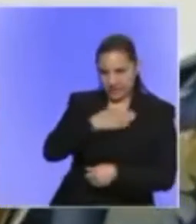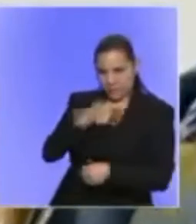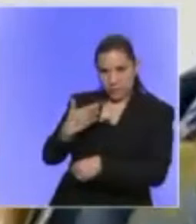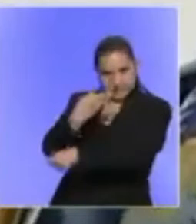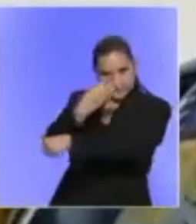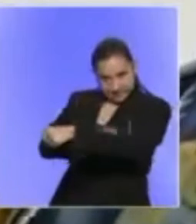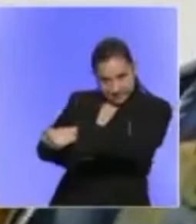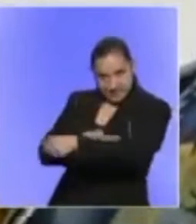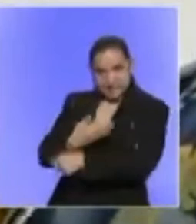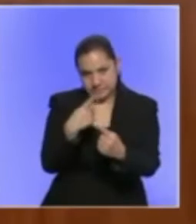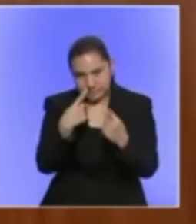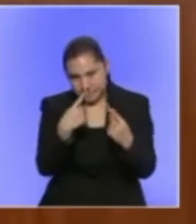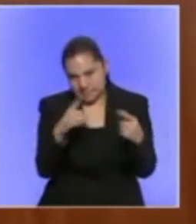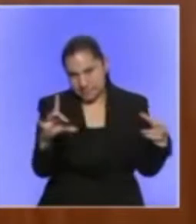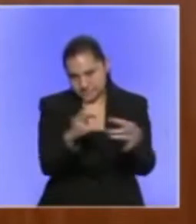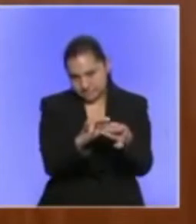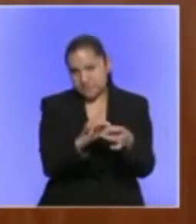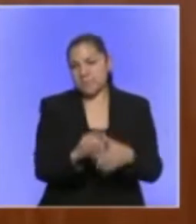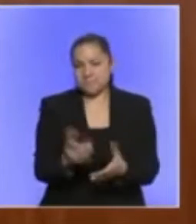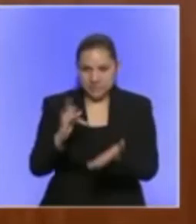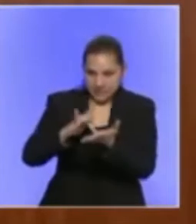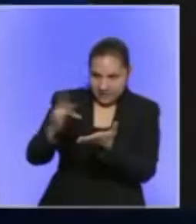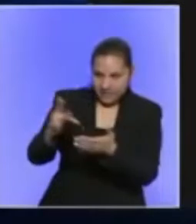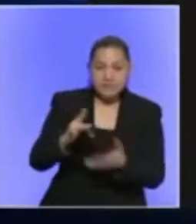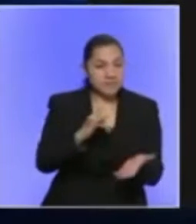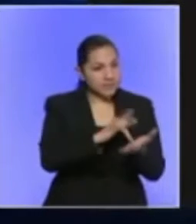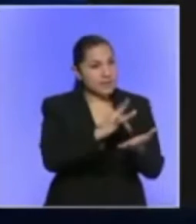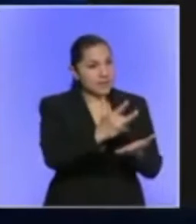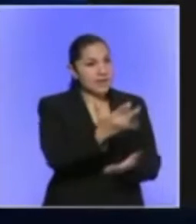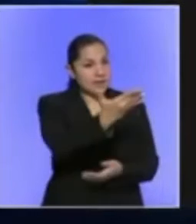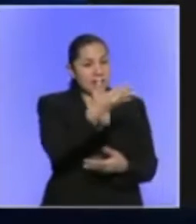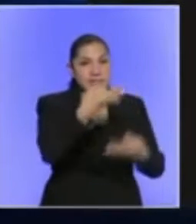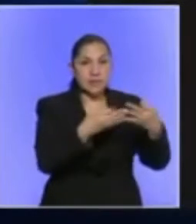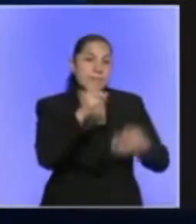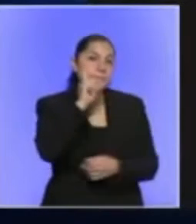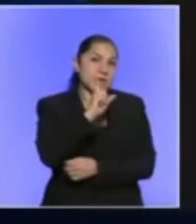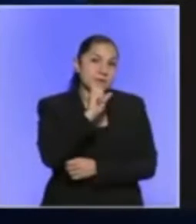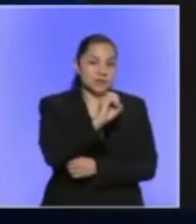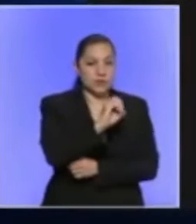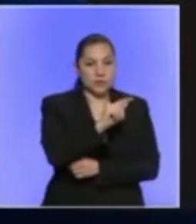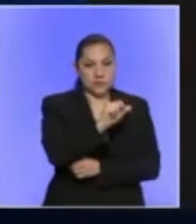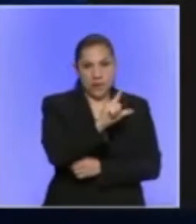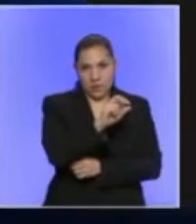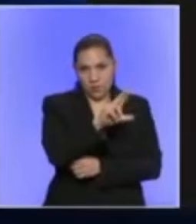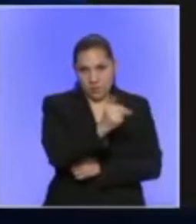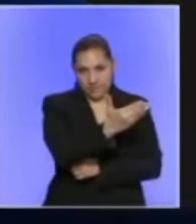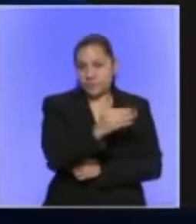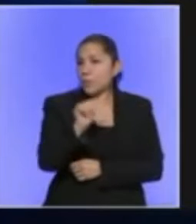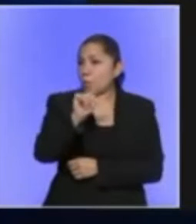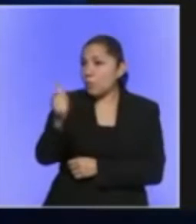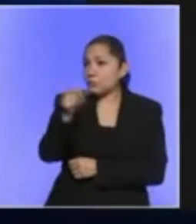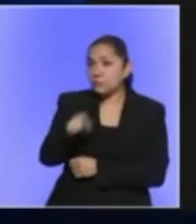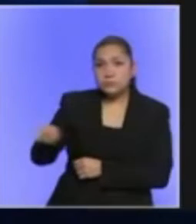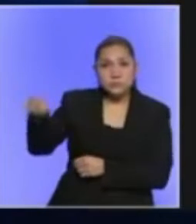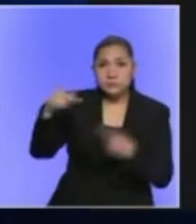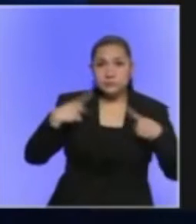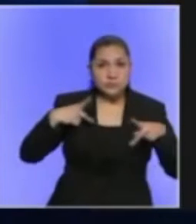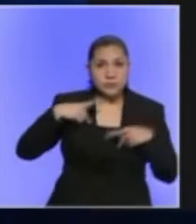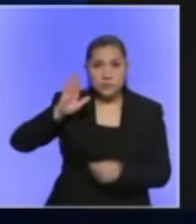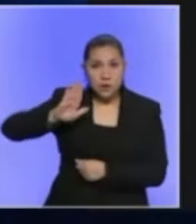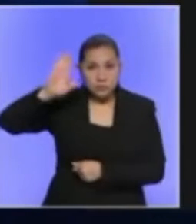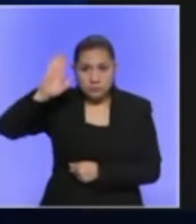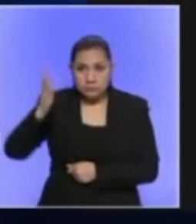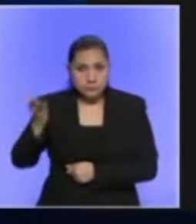acción nacional combatió el acuerdo del inec en relación a las firmas presentadas para el procedimiento de revocación de mandato